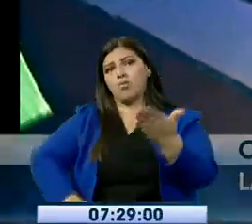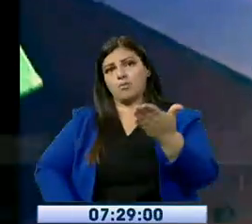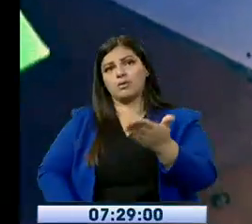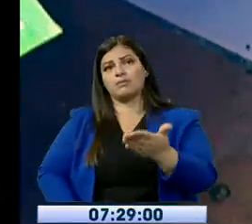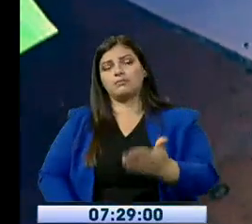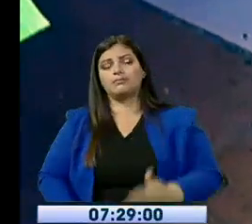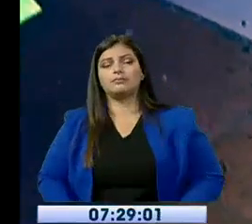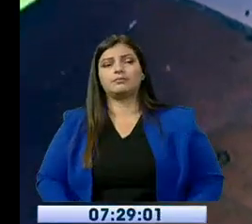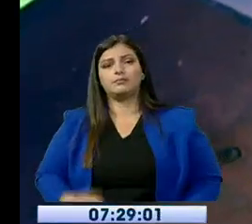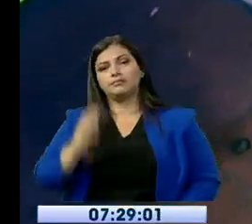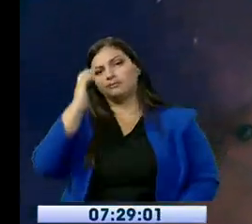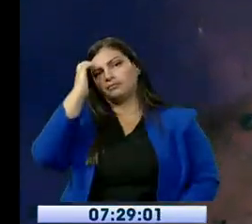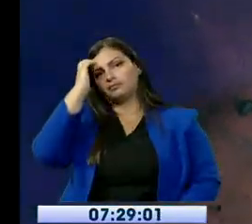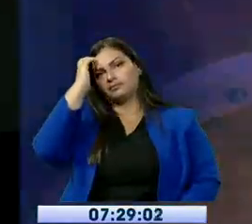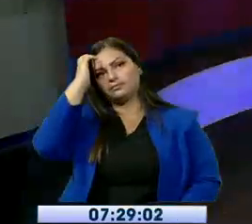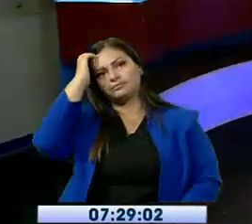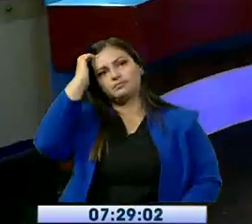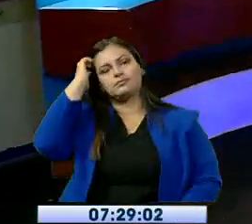Morales.